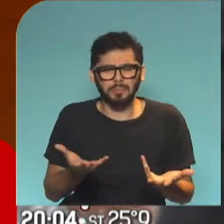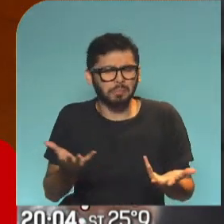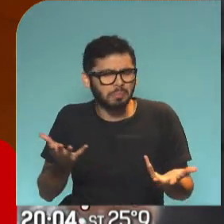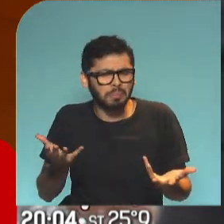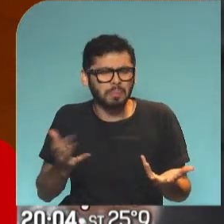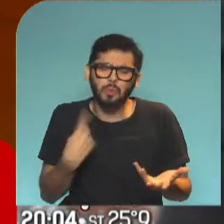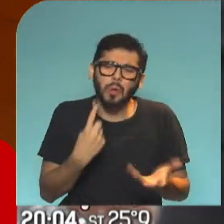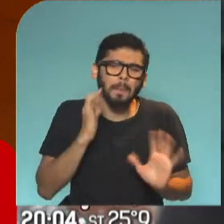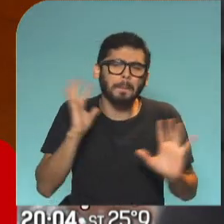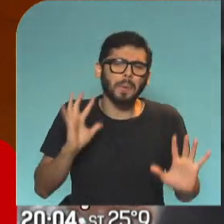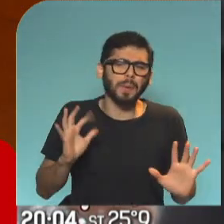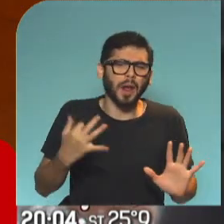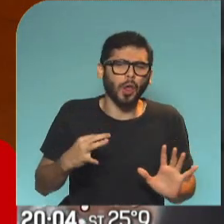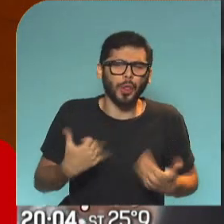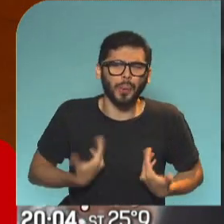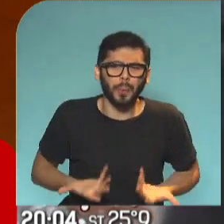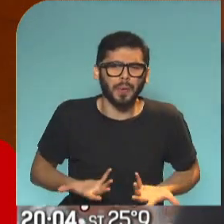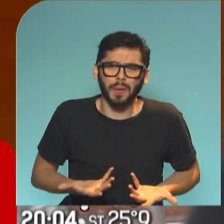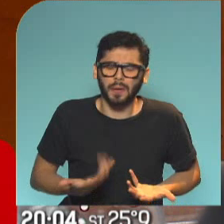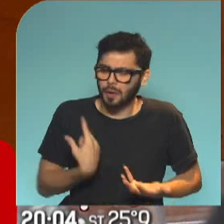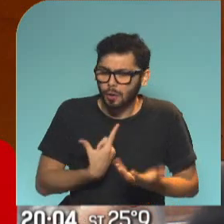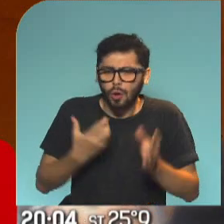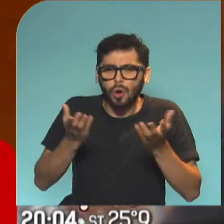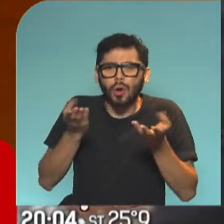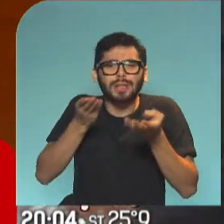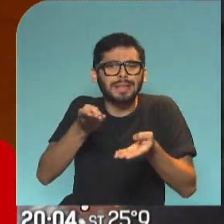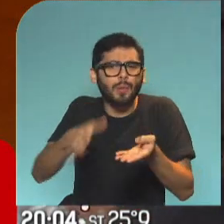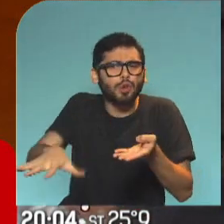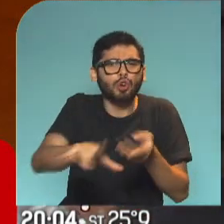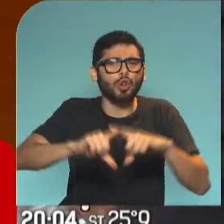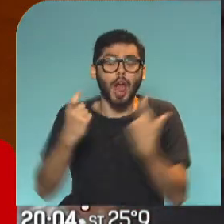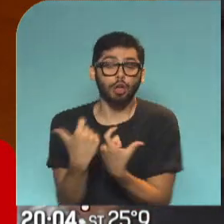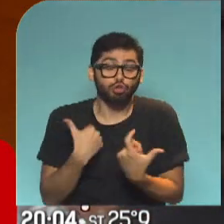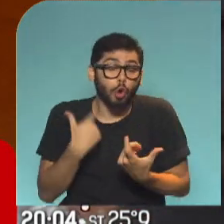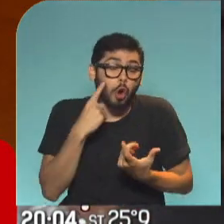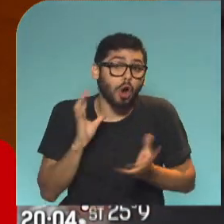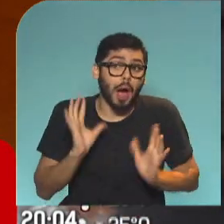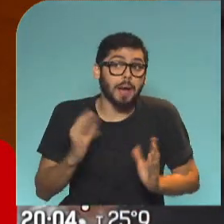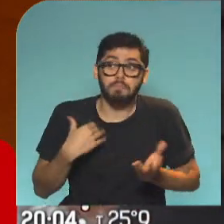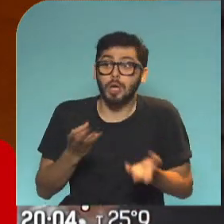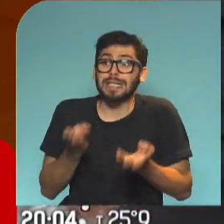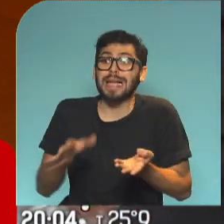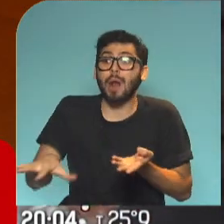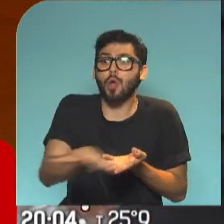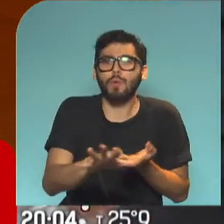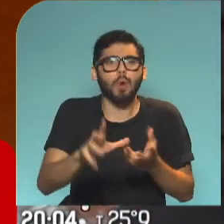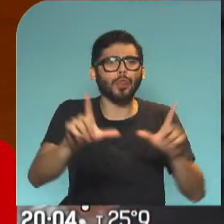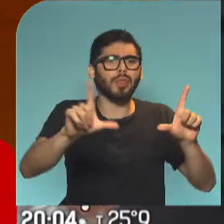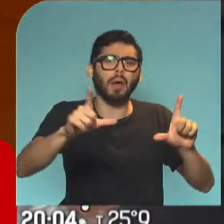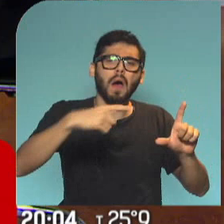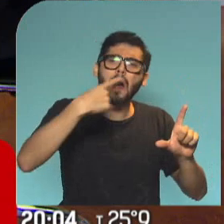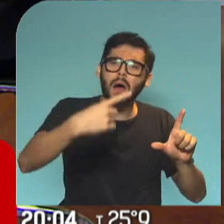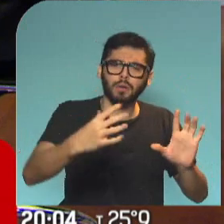estamos sirviendo a la sociedad nosotros somos servidores yo lo veo de ese lugar entonces no importa lo que digan los medios